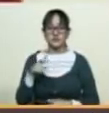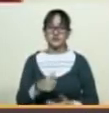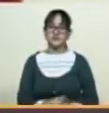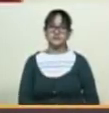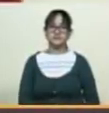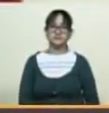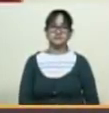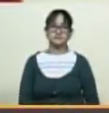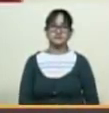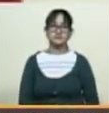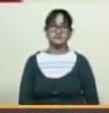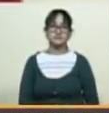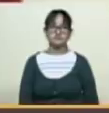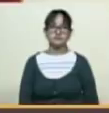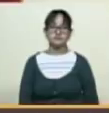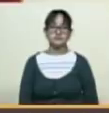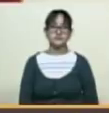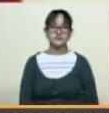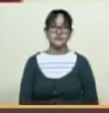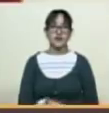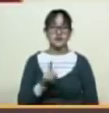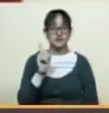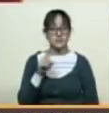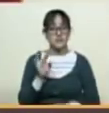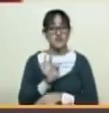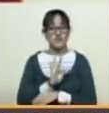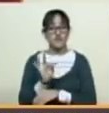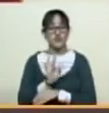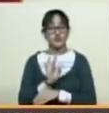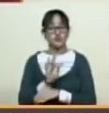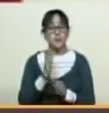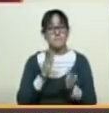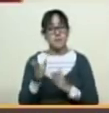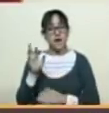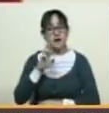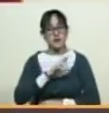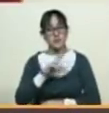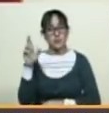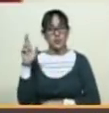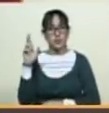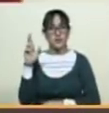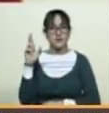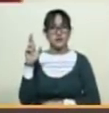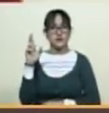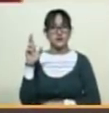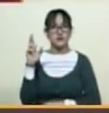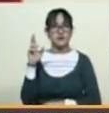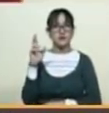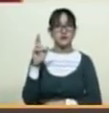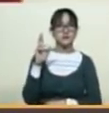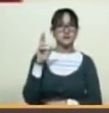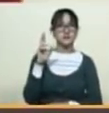Asimismo, estamos incluyendo en las funciones del Plan República y estamos incluyendo